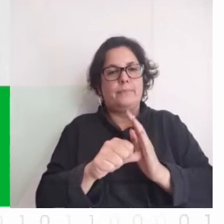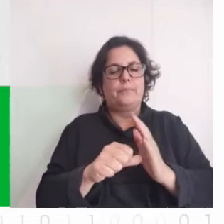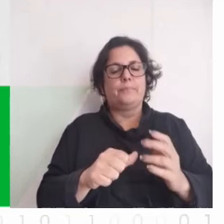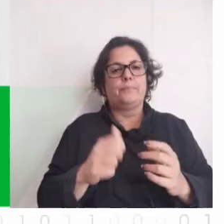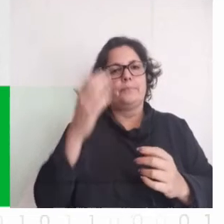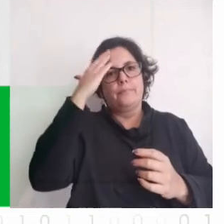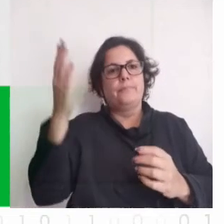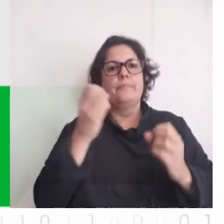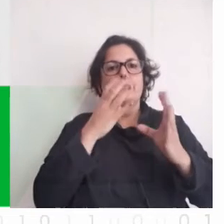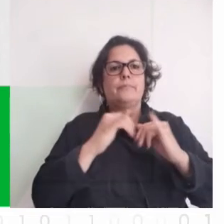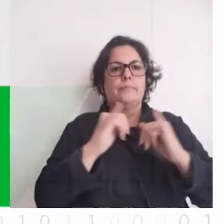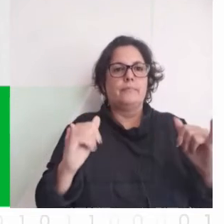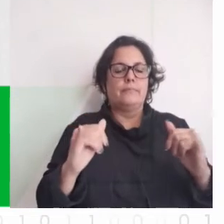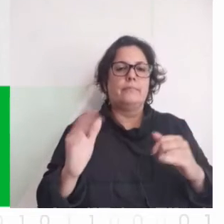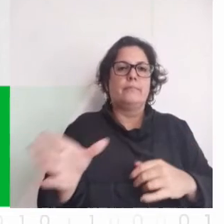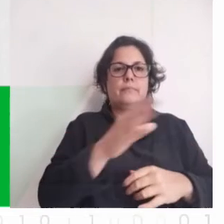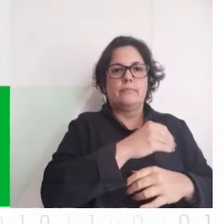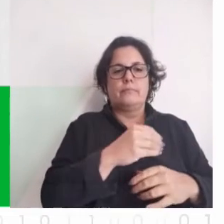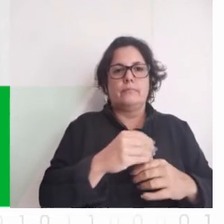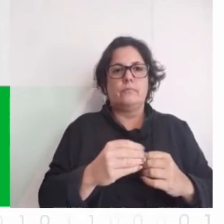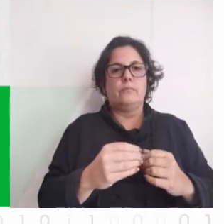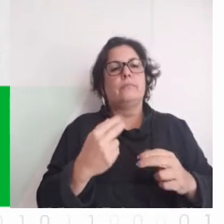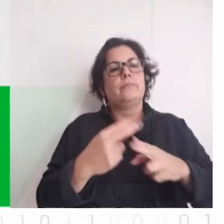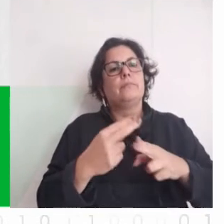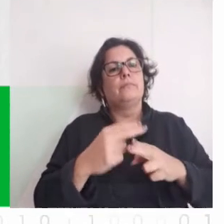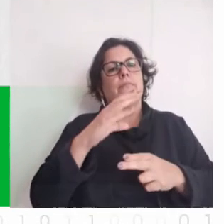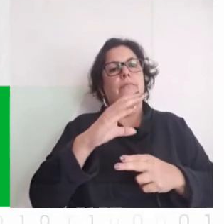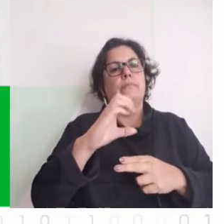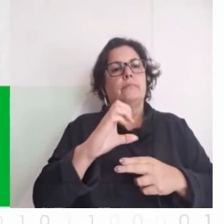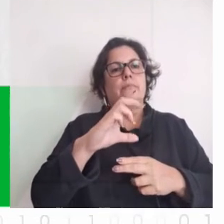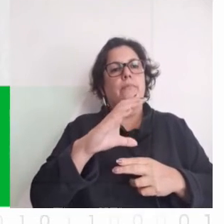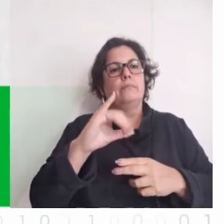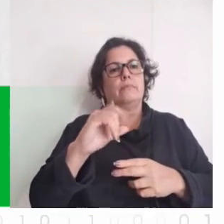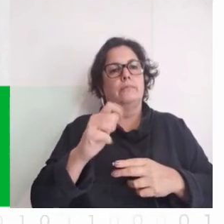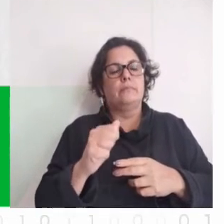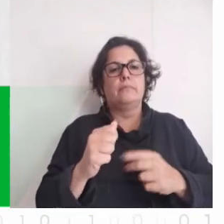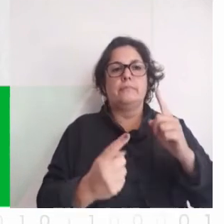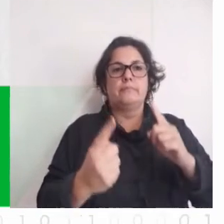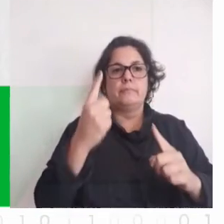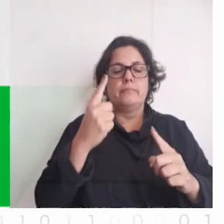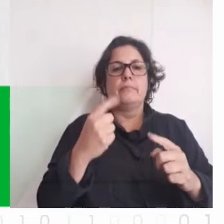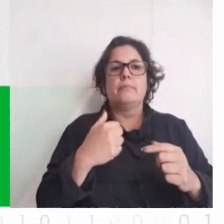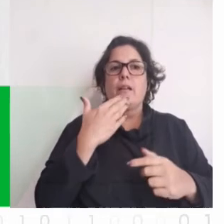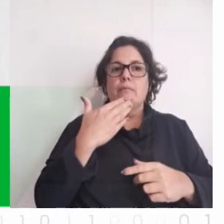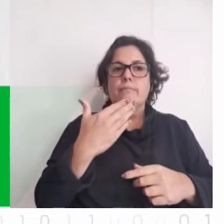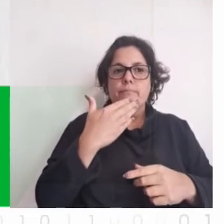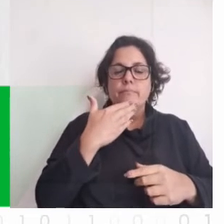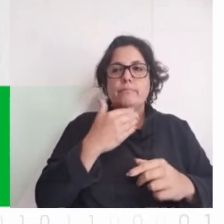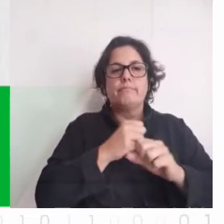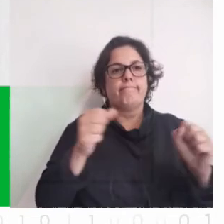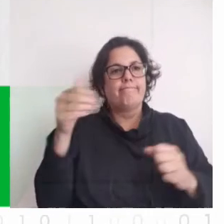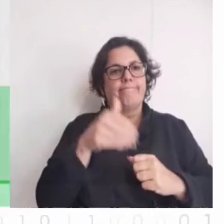Hola, buen día. Buen día a todos y todas. Mi nombre es Cecilia Alonso. Primero que estoy muy agradecida de poder participar de